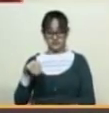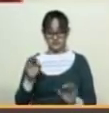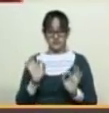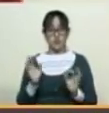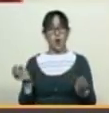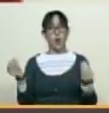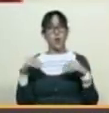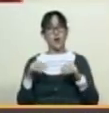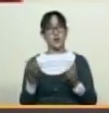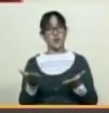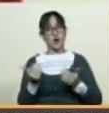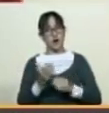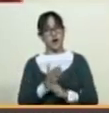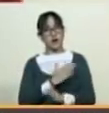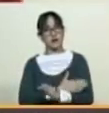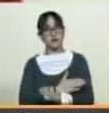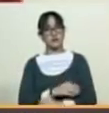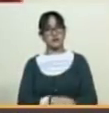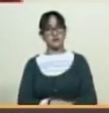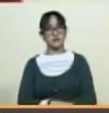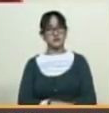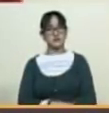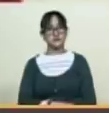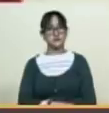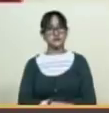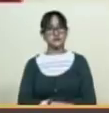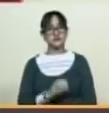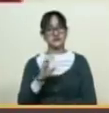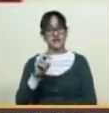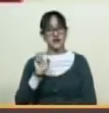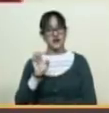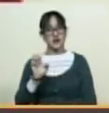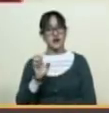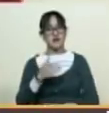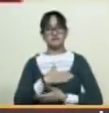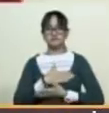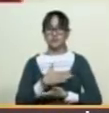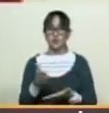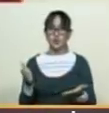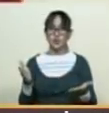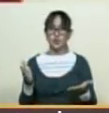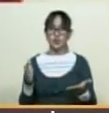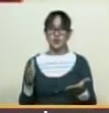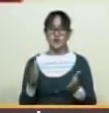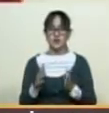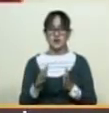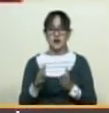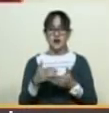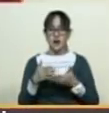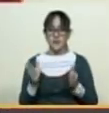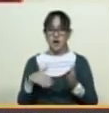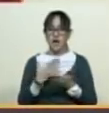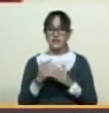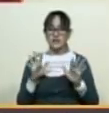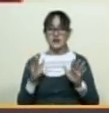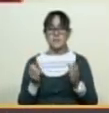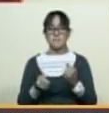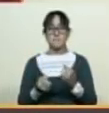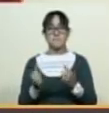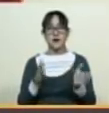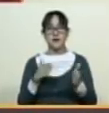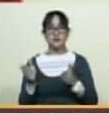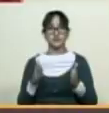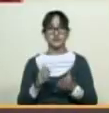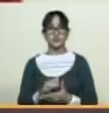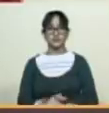acuerdo solicitaba. El registro electoral se mantuvo abierto hasta el 10 de marzo.